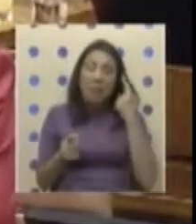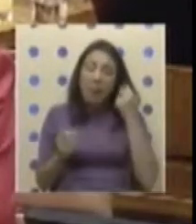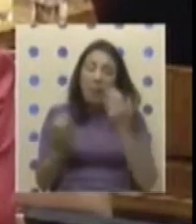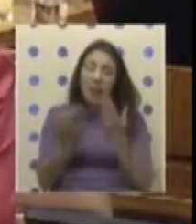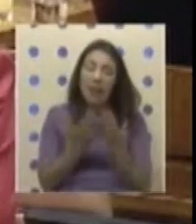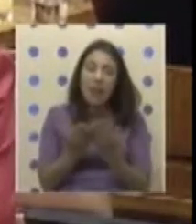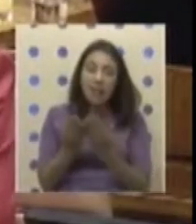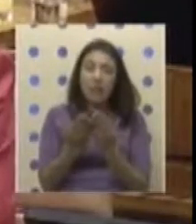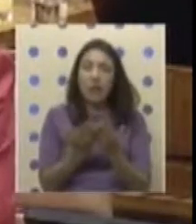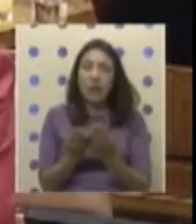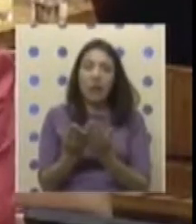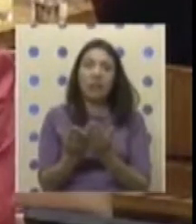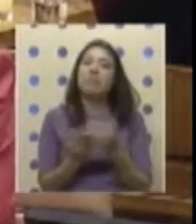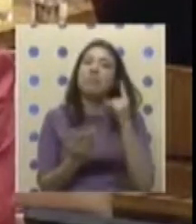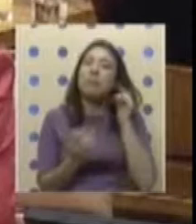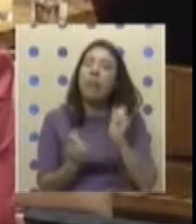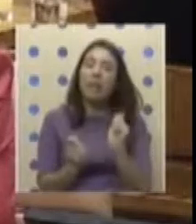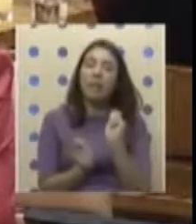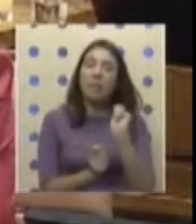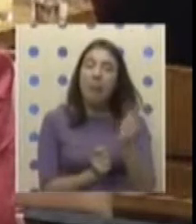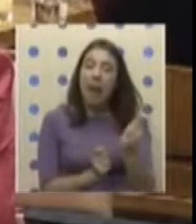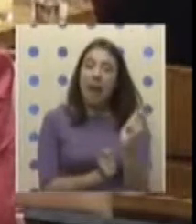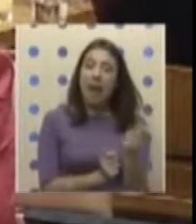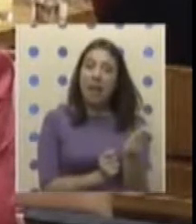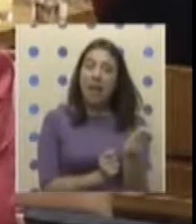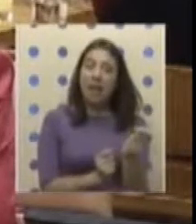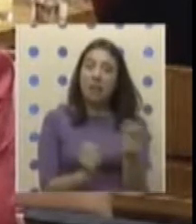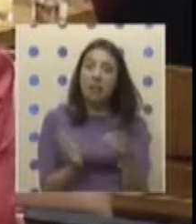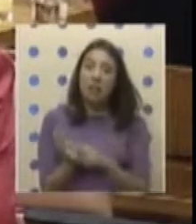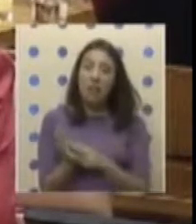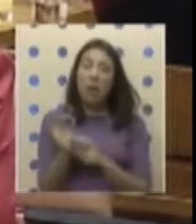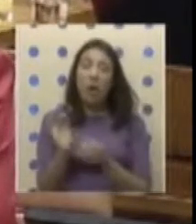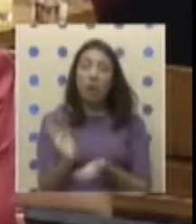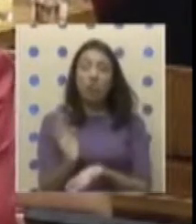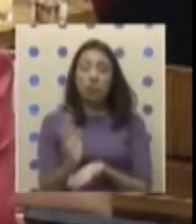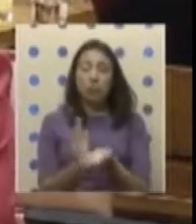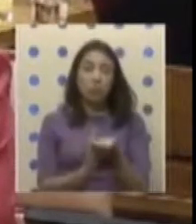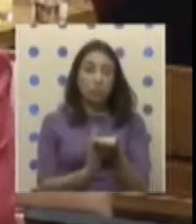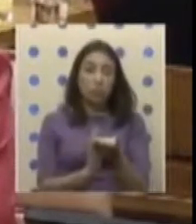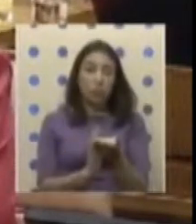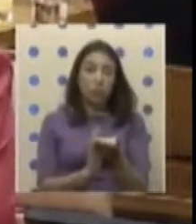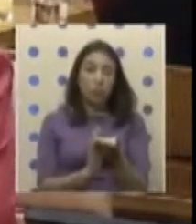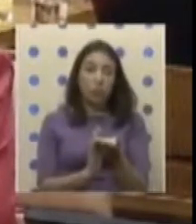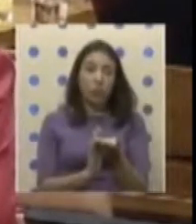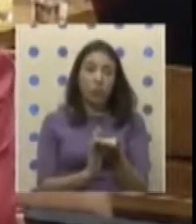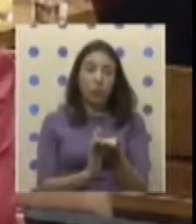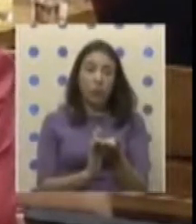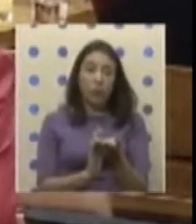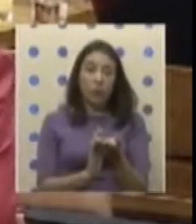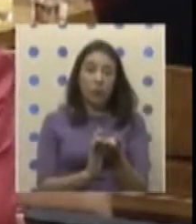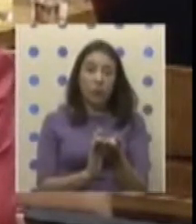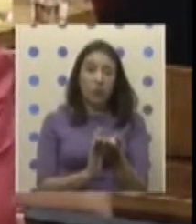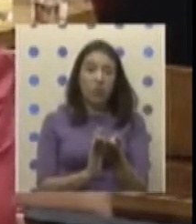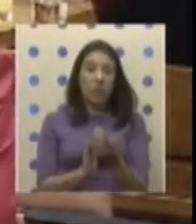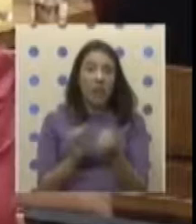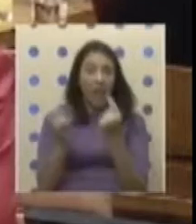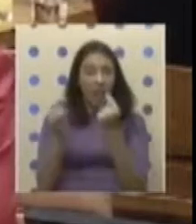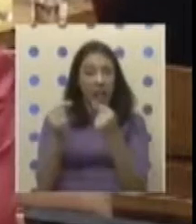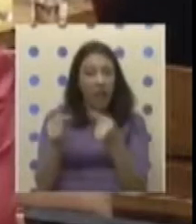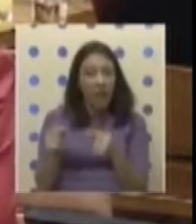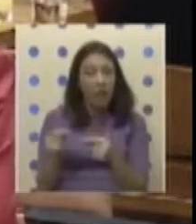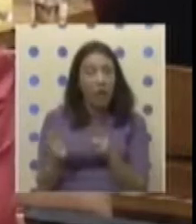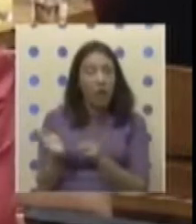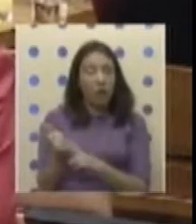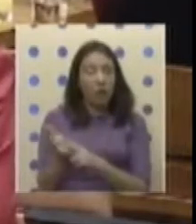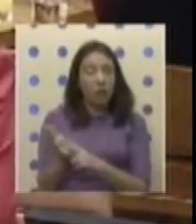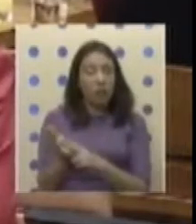estudiar una manera de pagar realmente o de subir o evaluar las contribuciones,